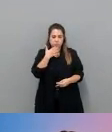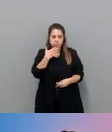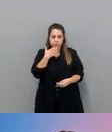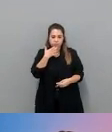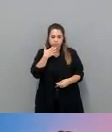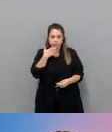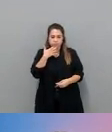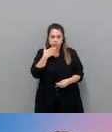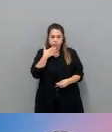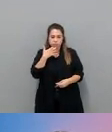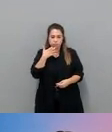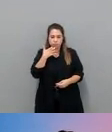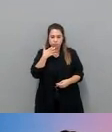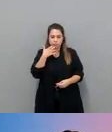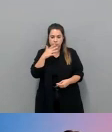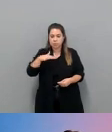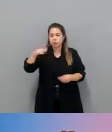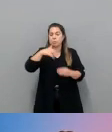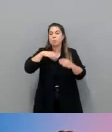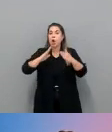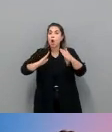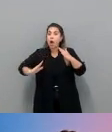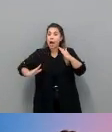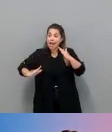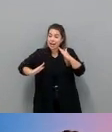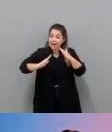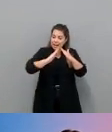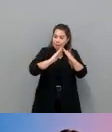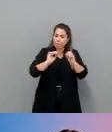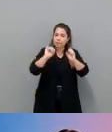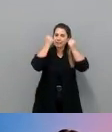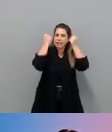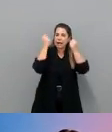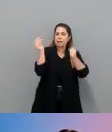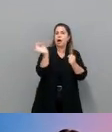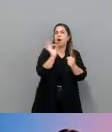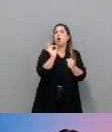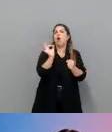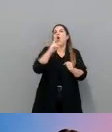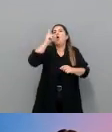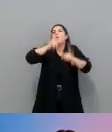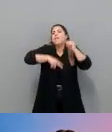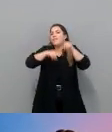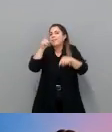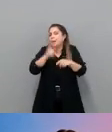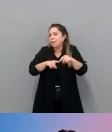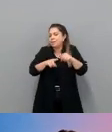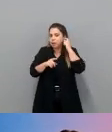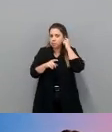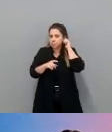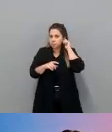salvar una escalera con una rampa o algo así, cuando son otro tipo de obras mayores ya